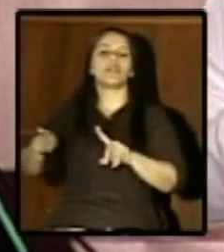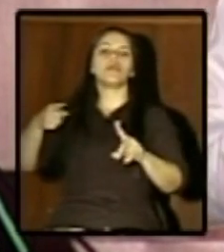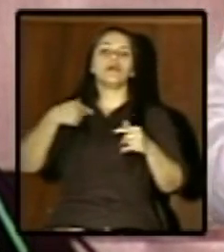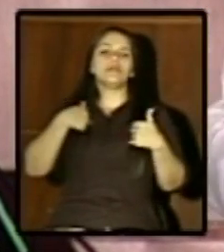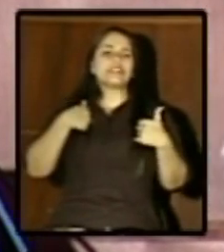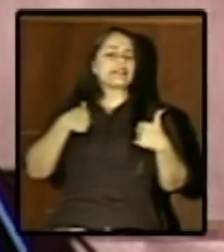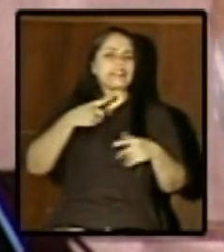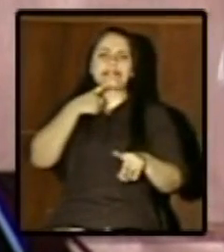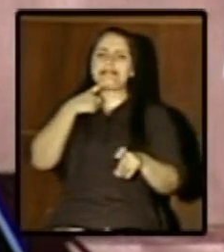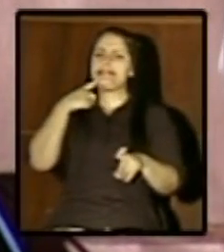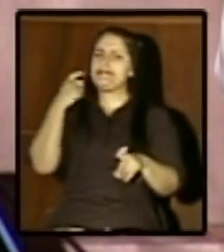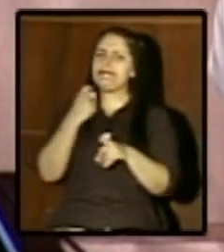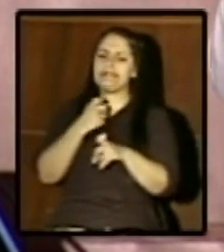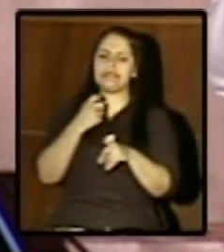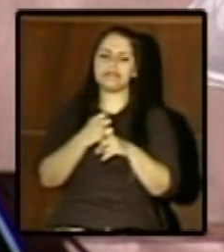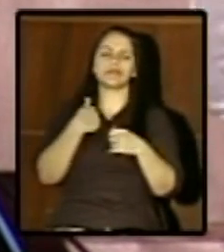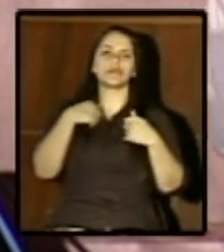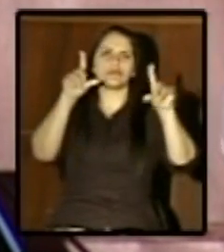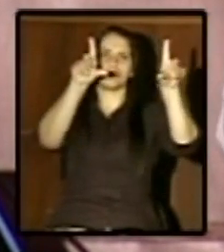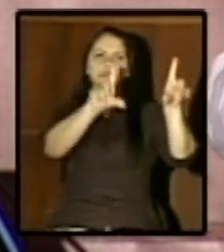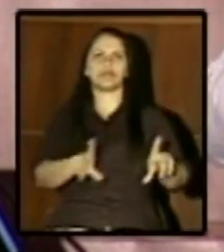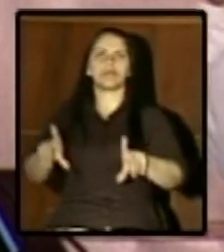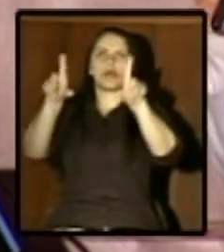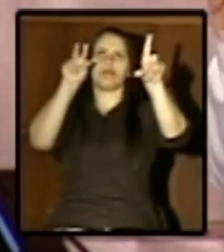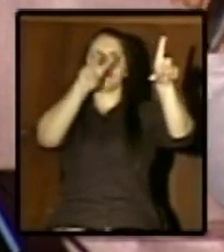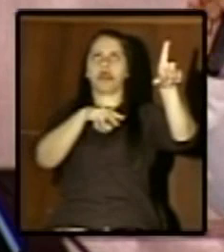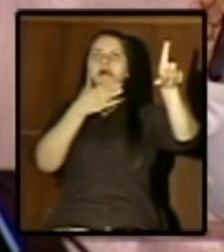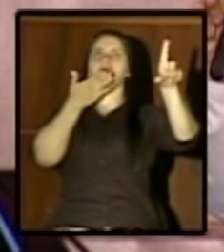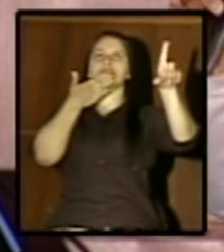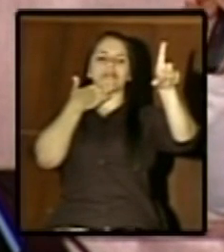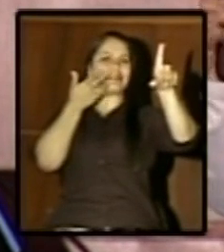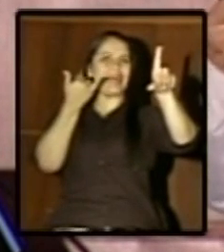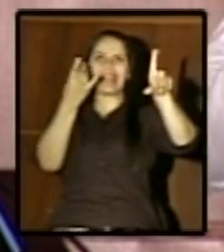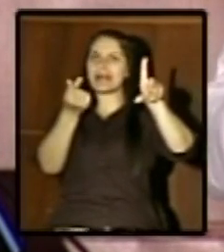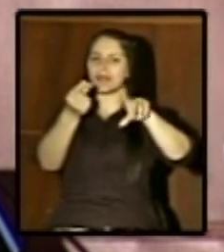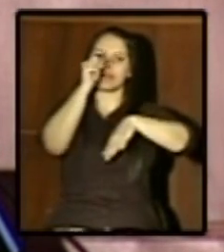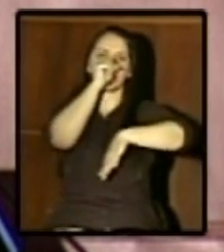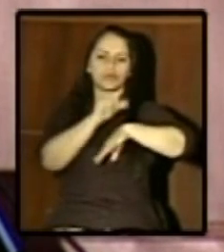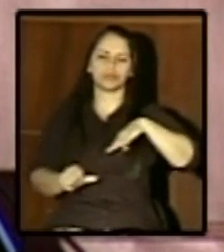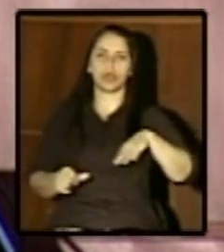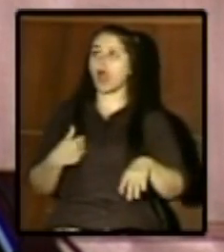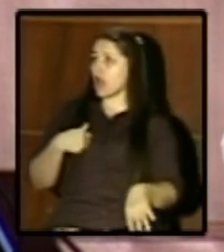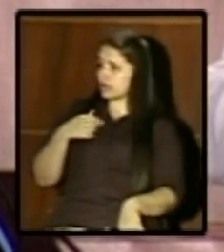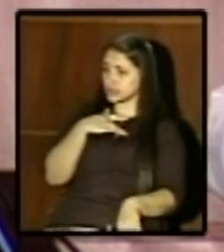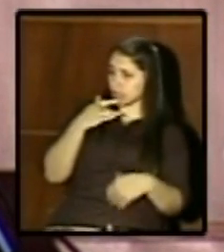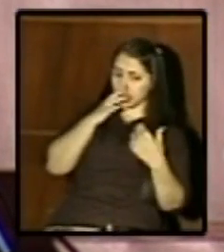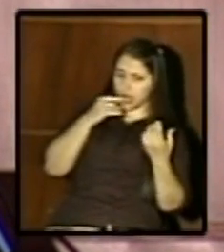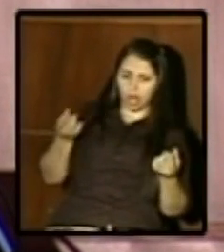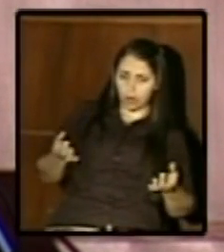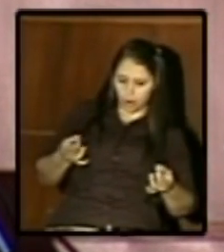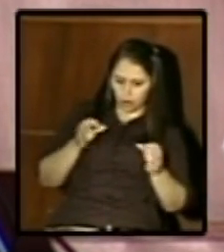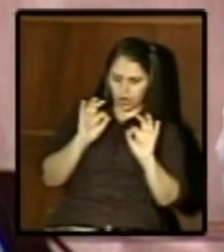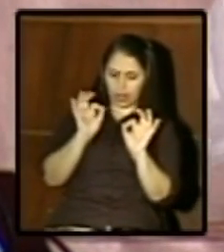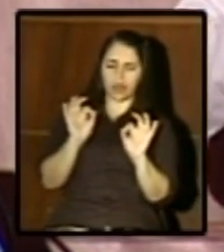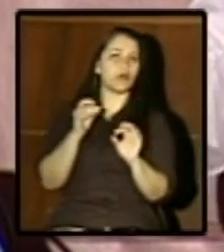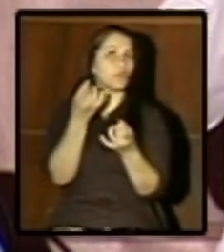saber, hay cambios radiológicos dramáticos. O sea, una persona que uno mira la radiografía y uno dice, Dios mío, hay que operarte, y el paciente le dice, es que yo